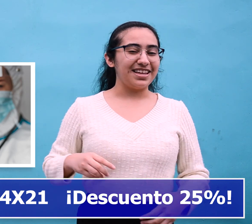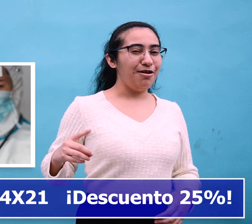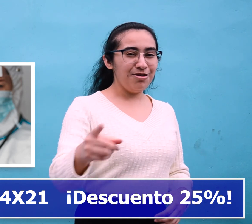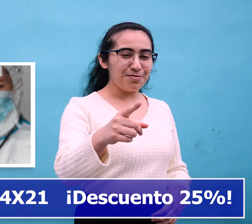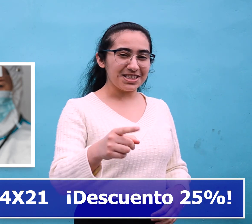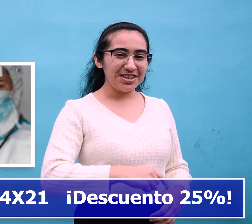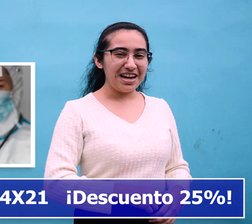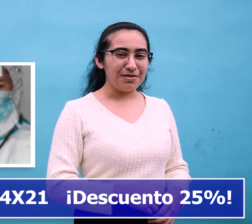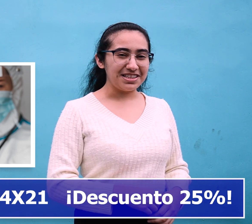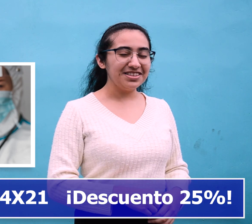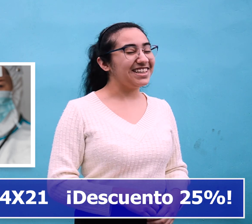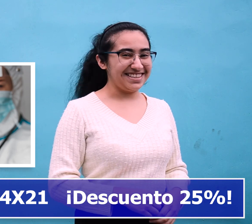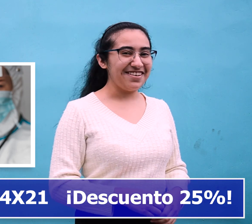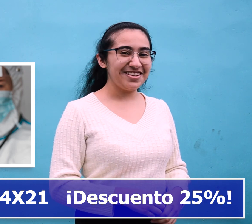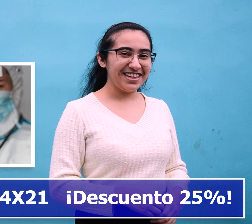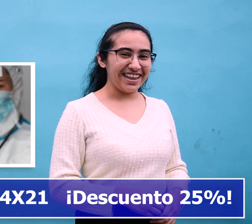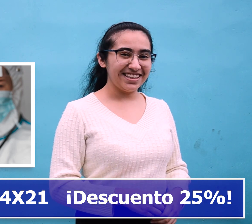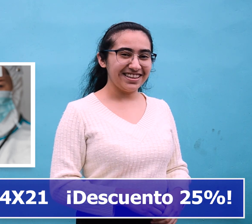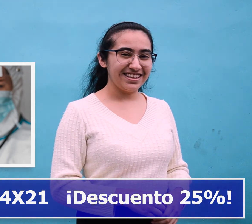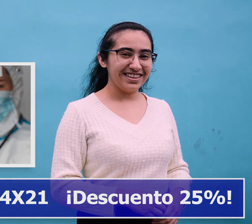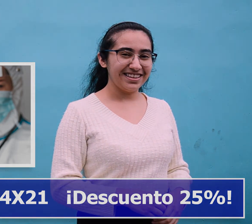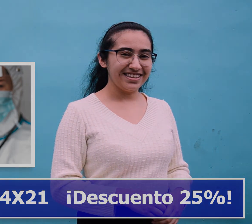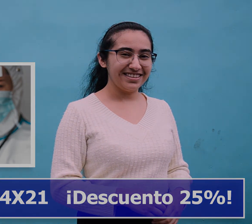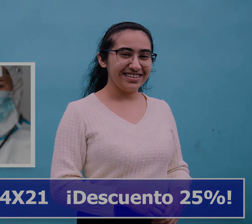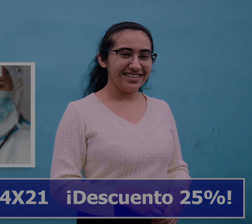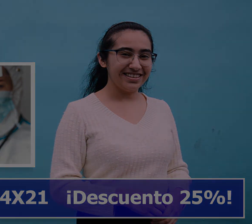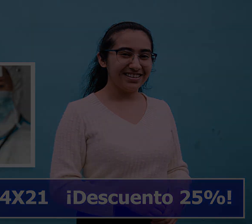parte de ese 1% de la población que estaba con nada